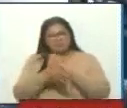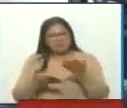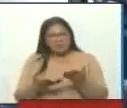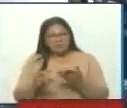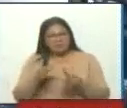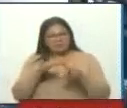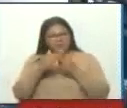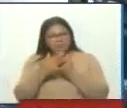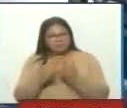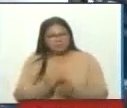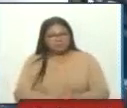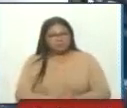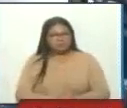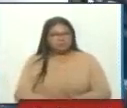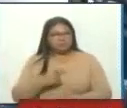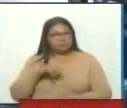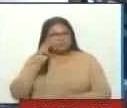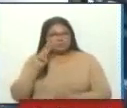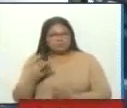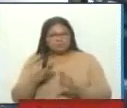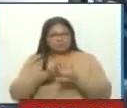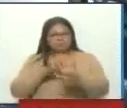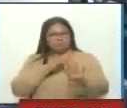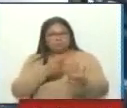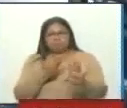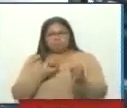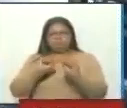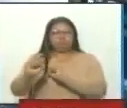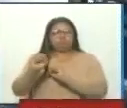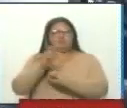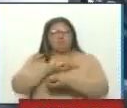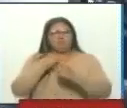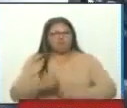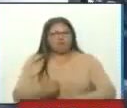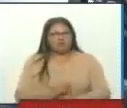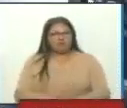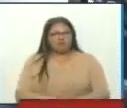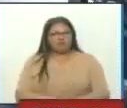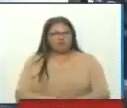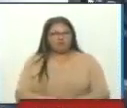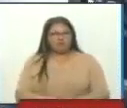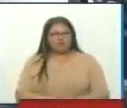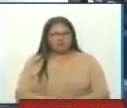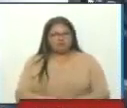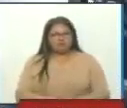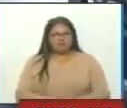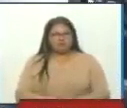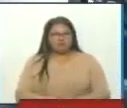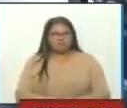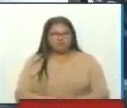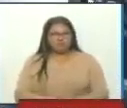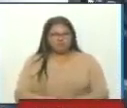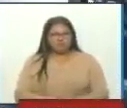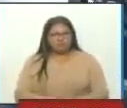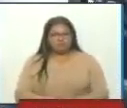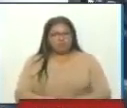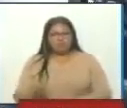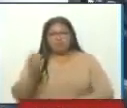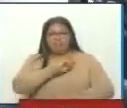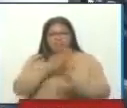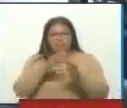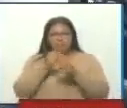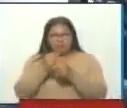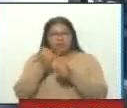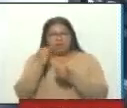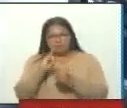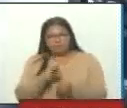ocurriendo. Eso, lógicamente, que ocasionó el mayor rechazo. Ese fue su repunte. Ellos estaban en ese momento en pleno poder. Ahora